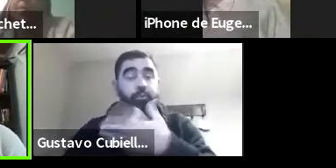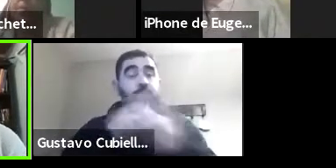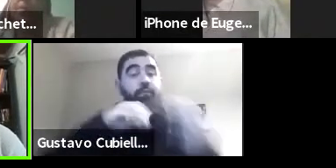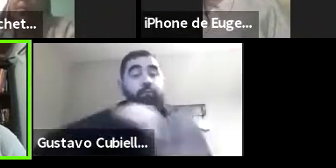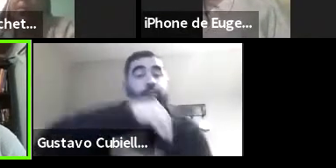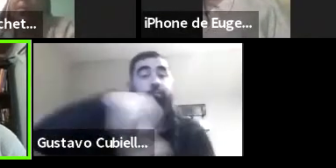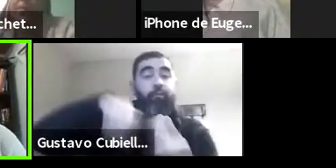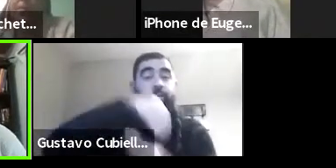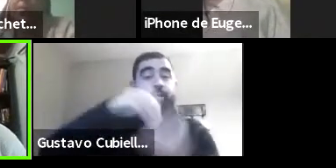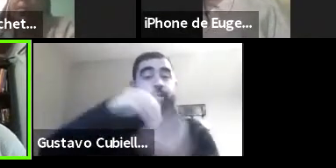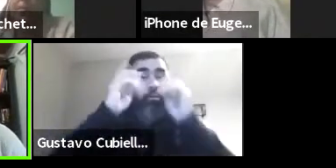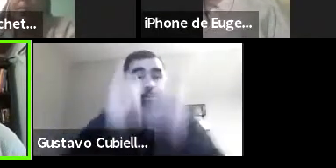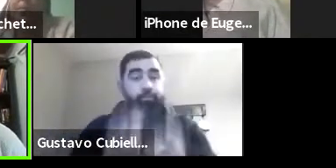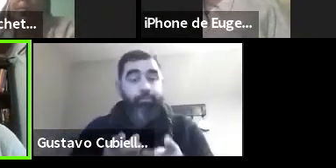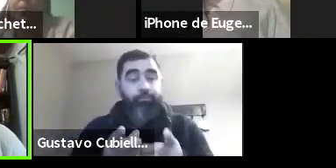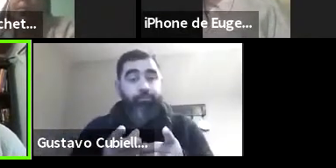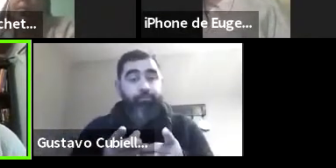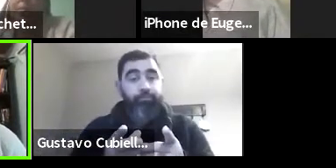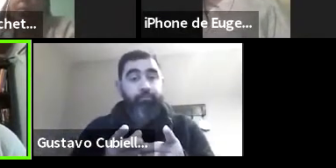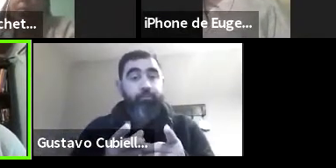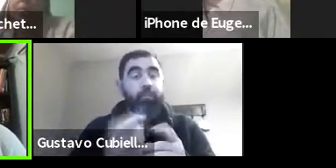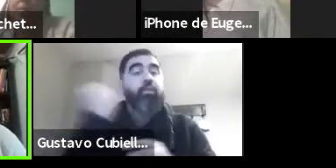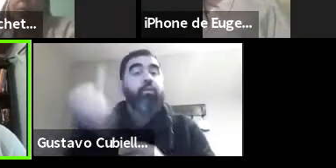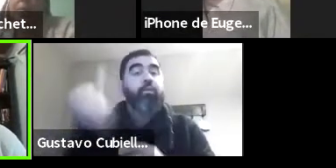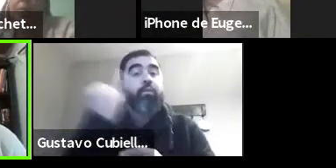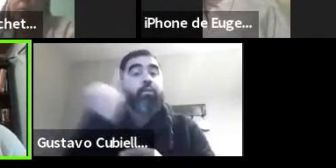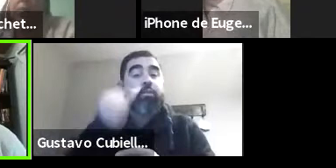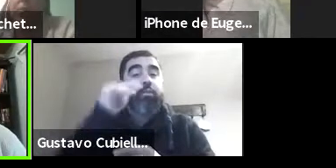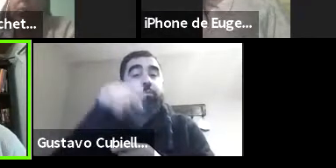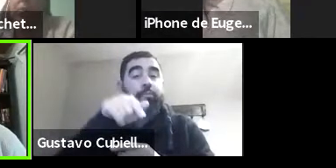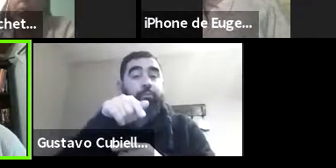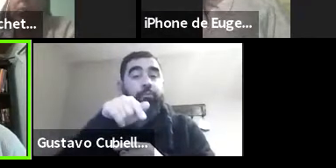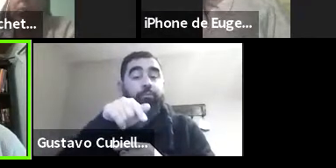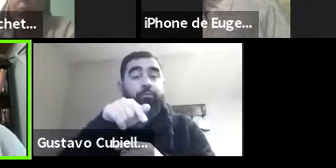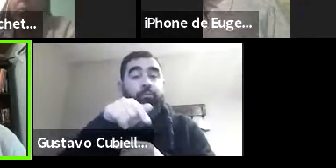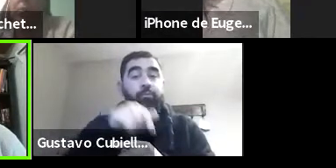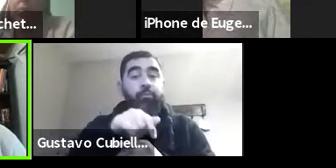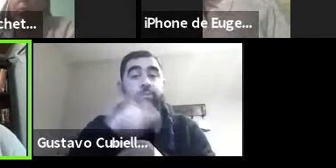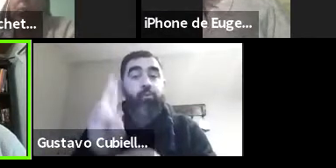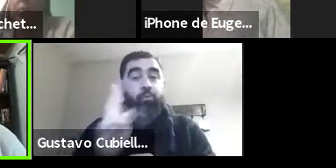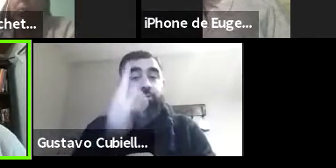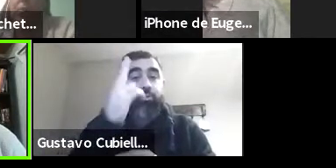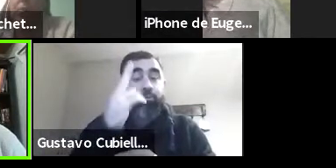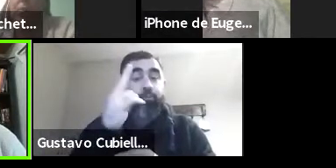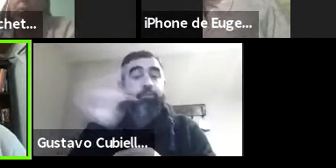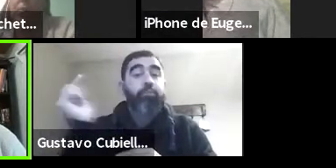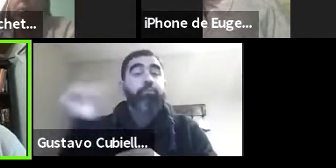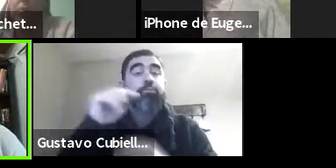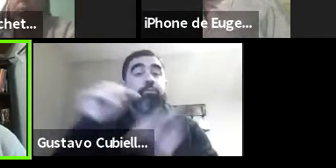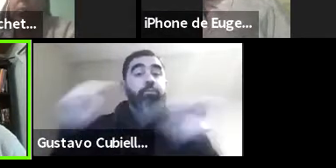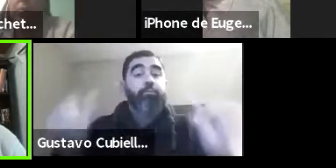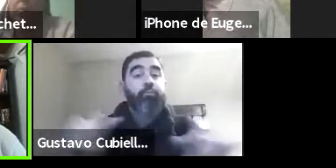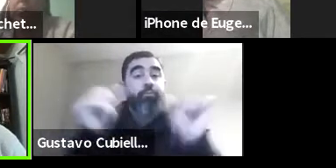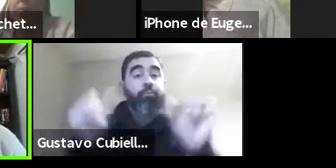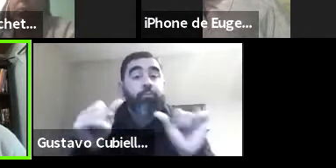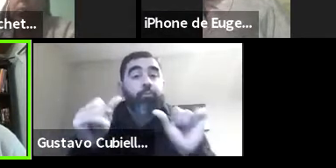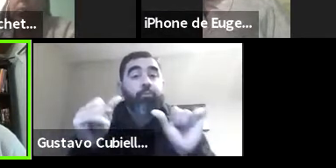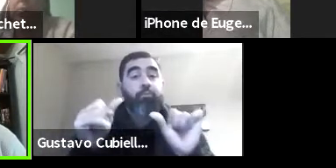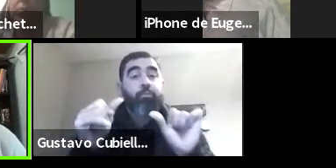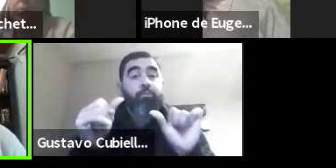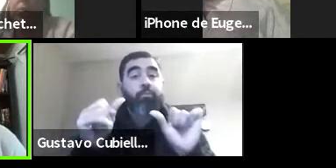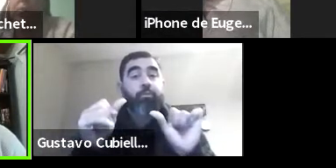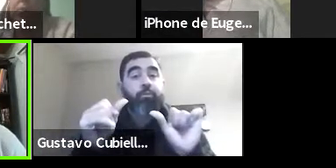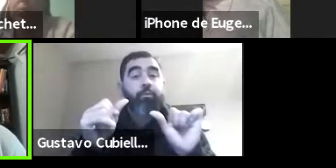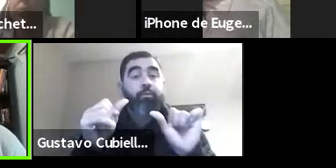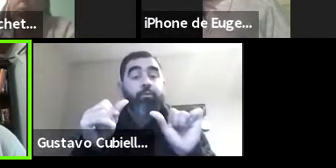familias. Desde hace un tiempo en Uruguay se viene generando